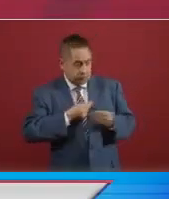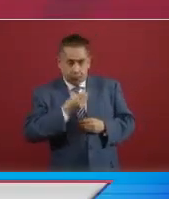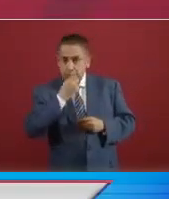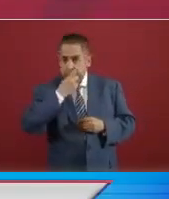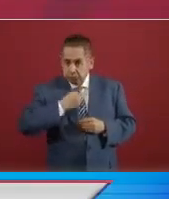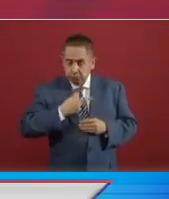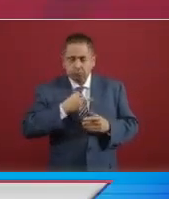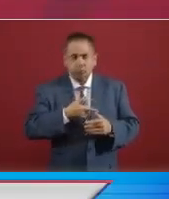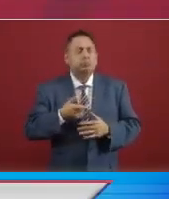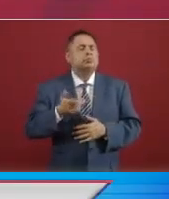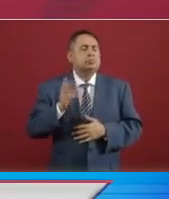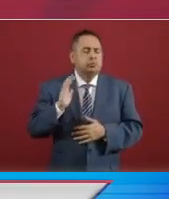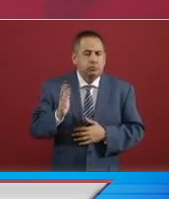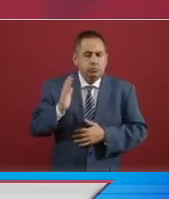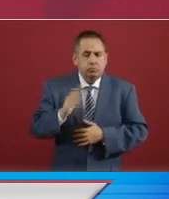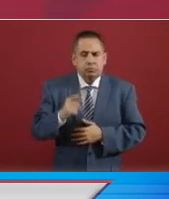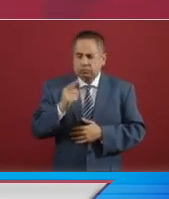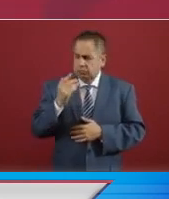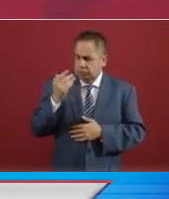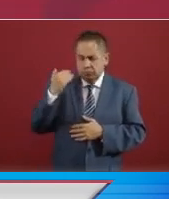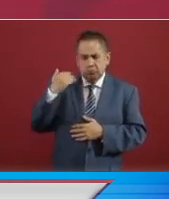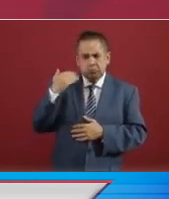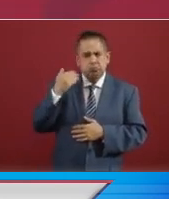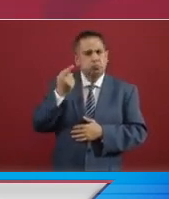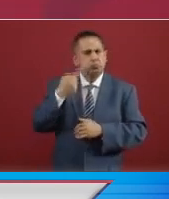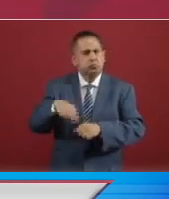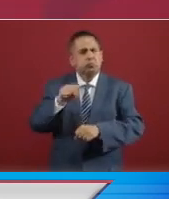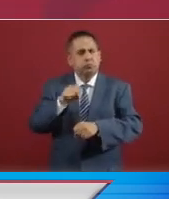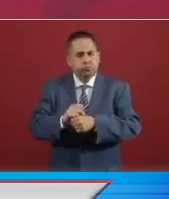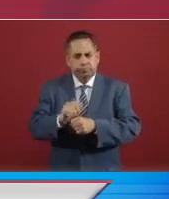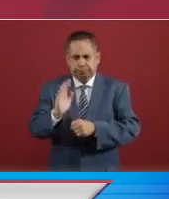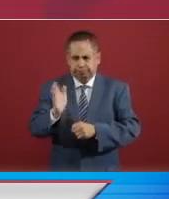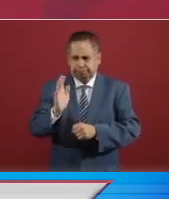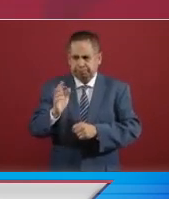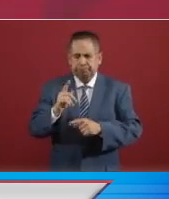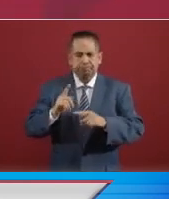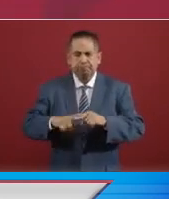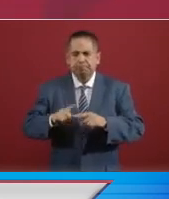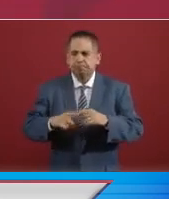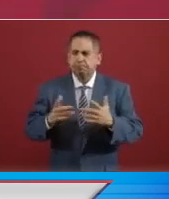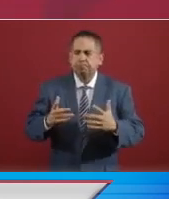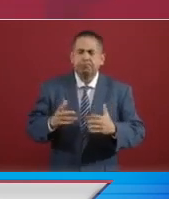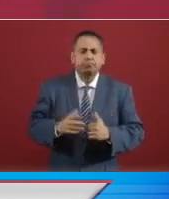Matamoros. Ya la semana pasada se